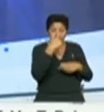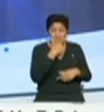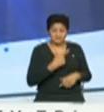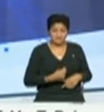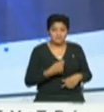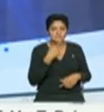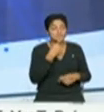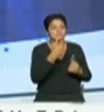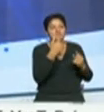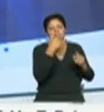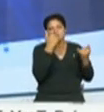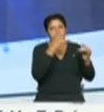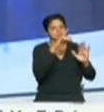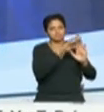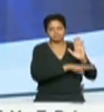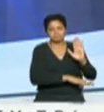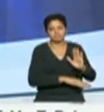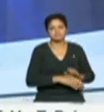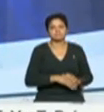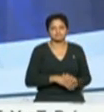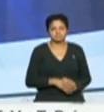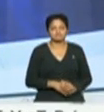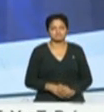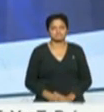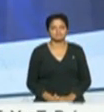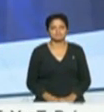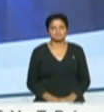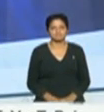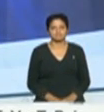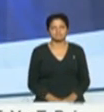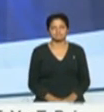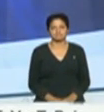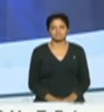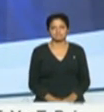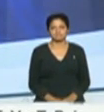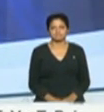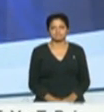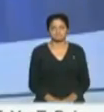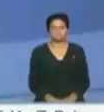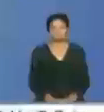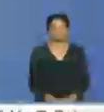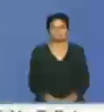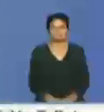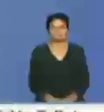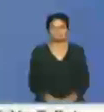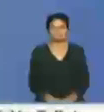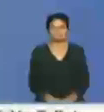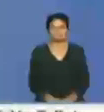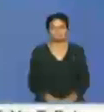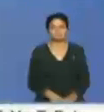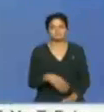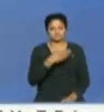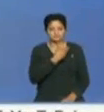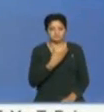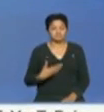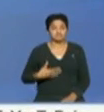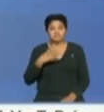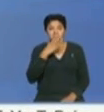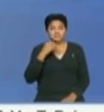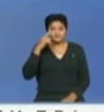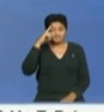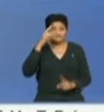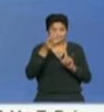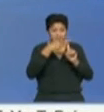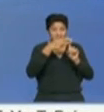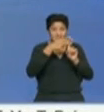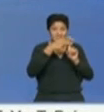del proyecto de ley que regula a las empresas que ofrecen servicios de salud prepagada. El presidente Rafael Correa, a través de su cuenta